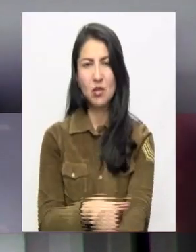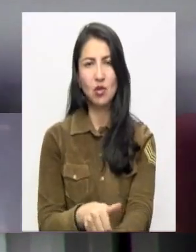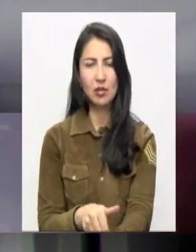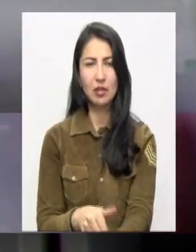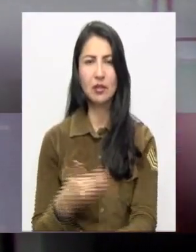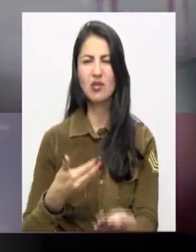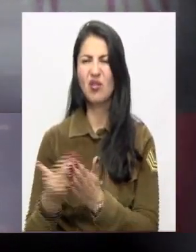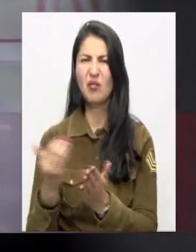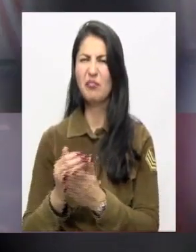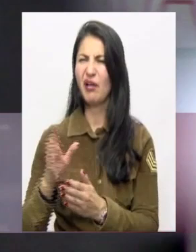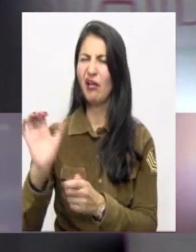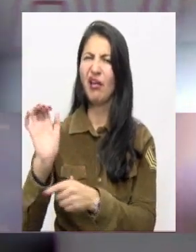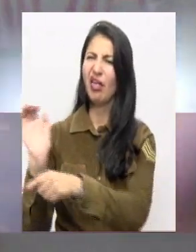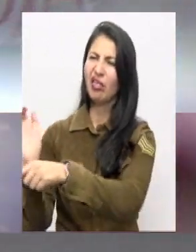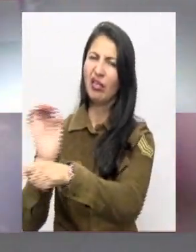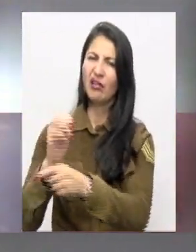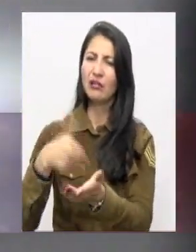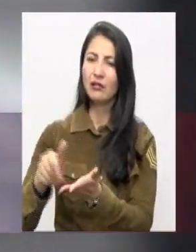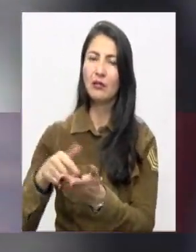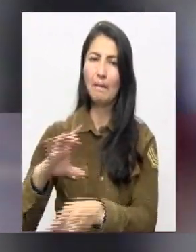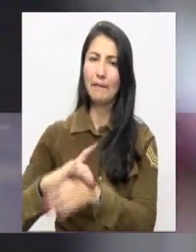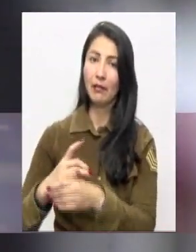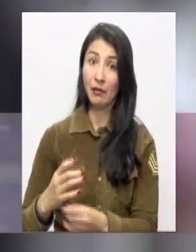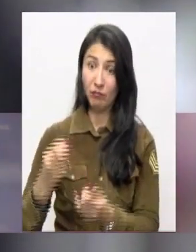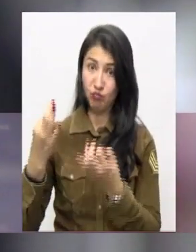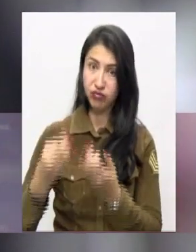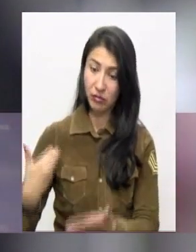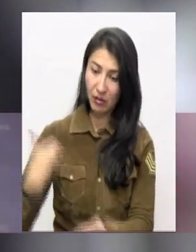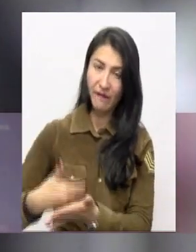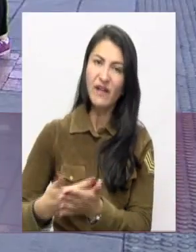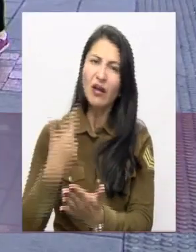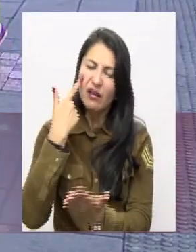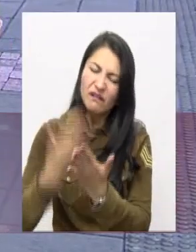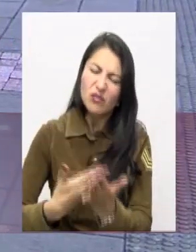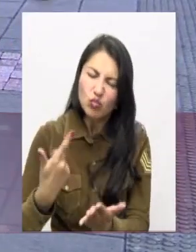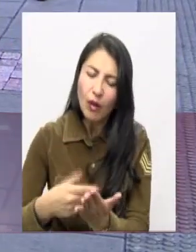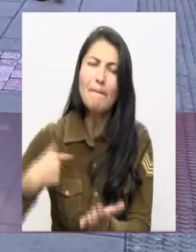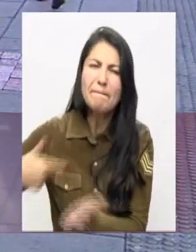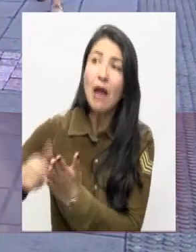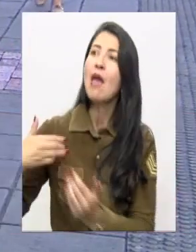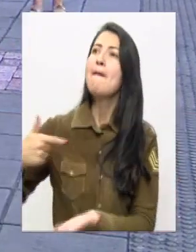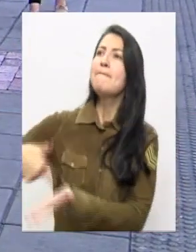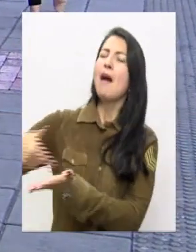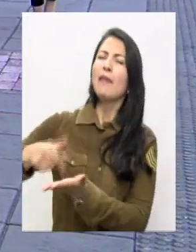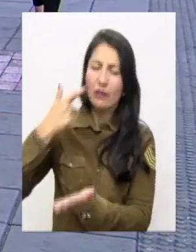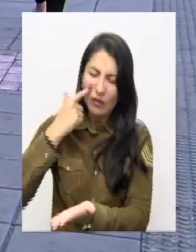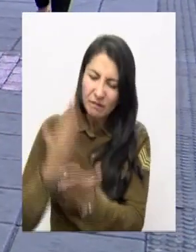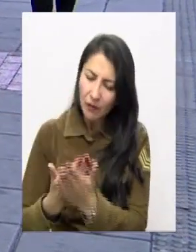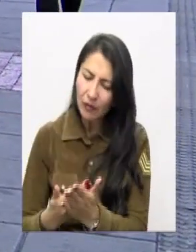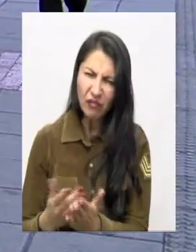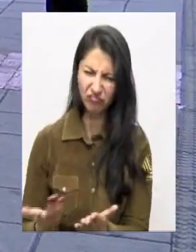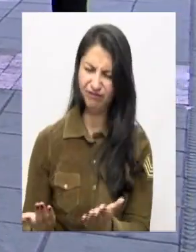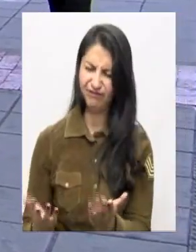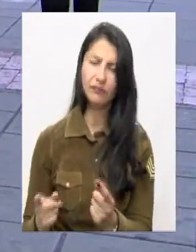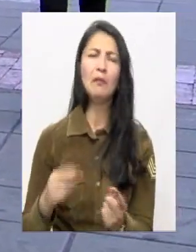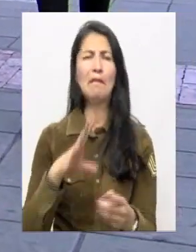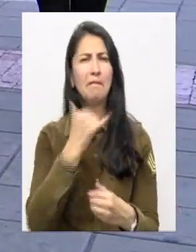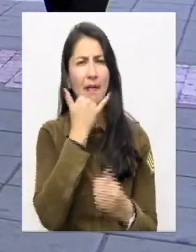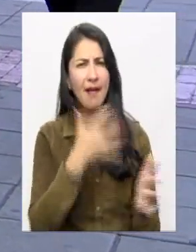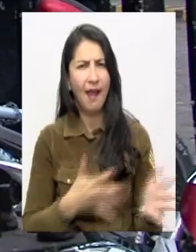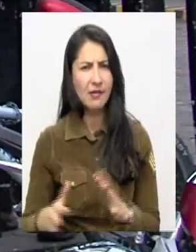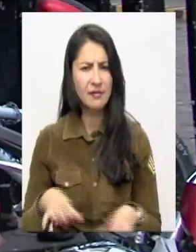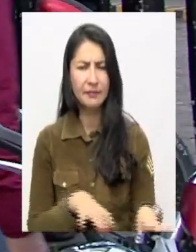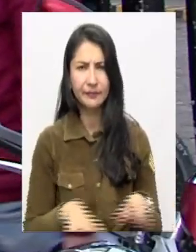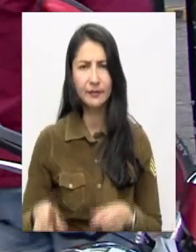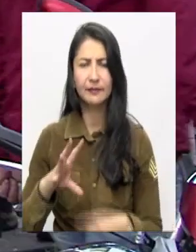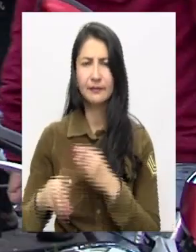a diferentes proveedores médicos sin tener los soportes legales. La Contraloría encontró también irregularidades